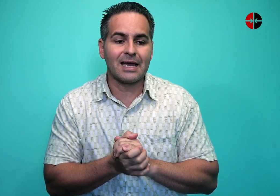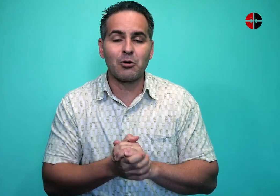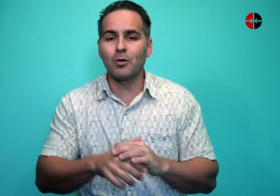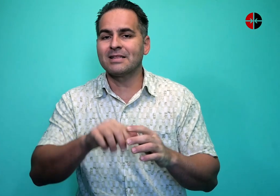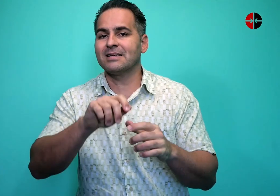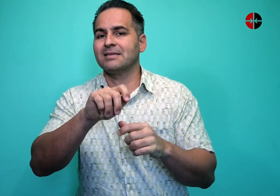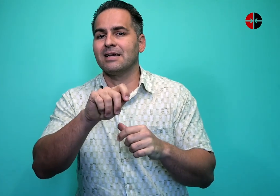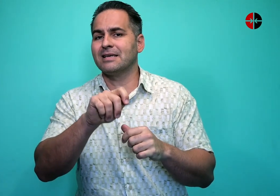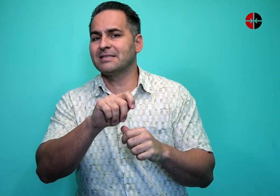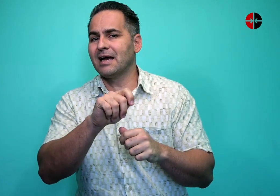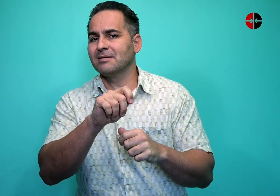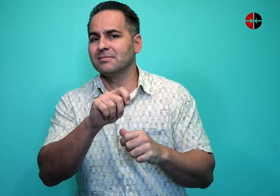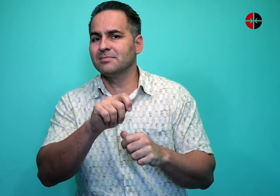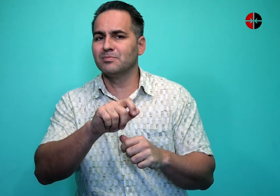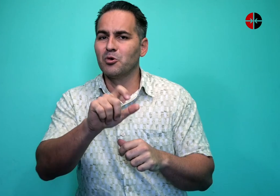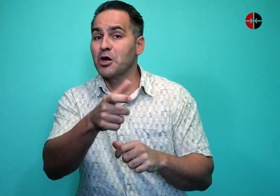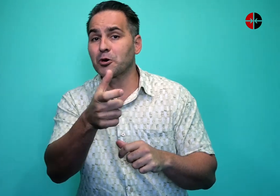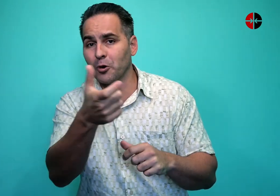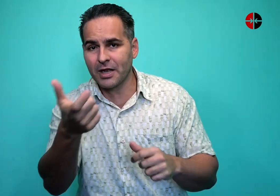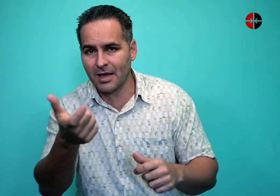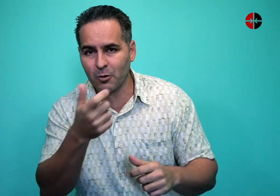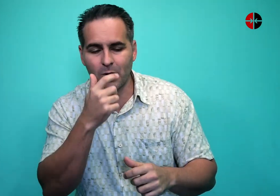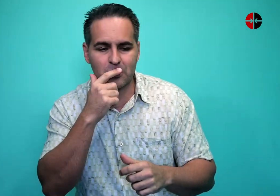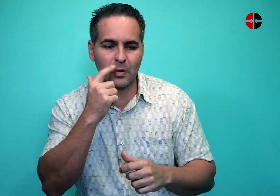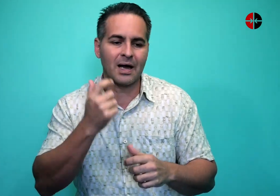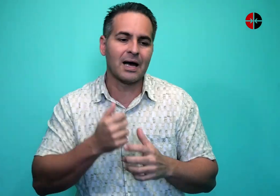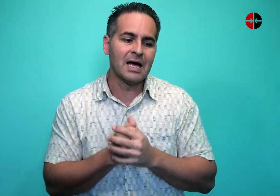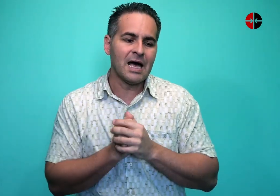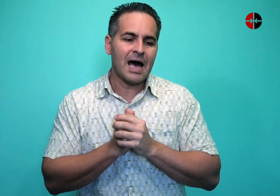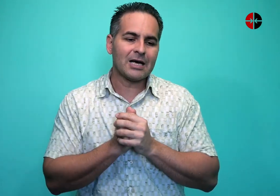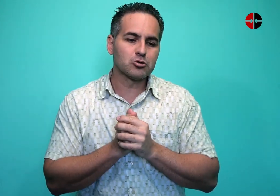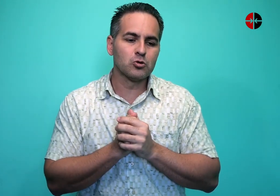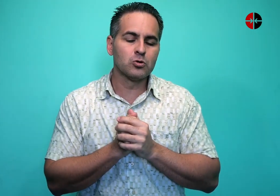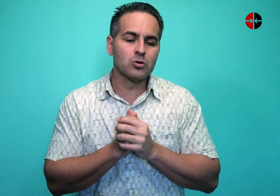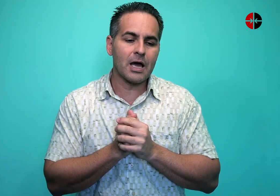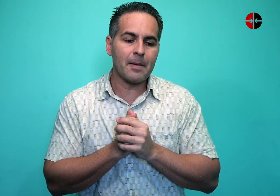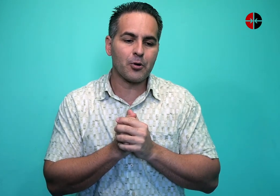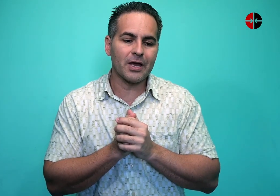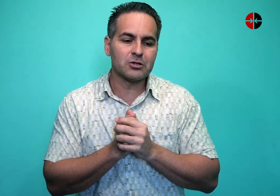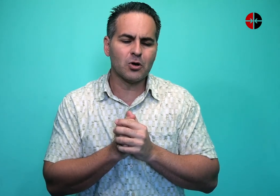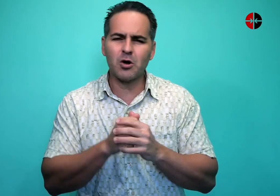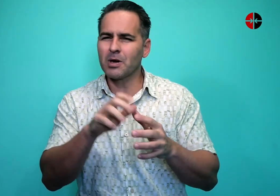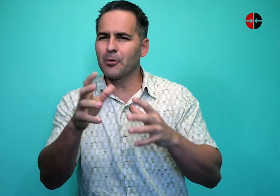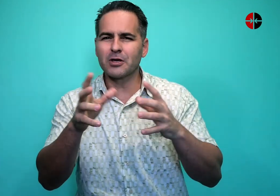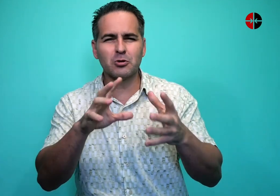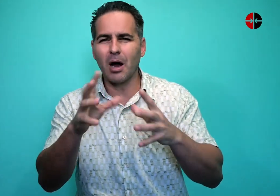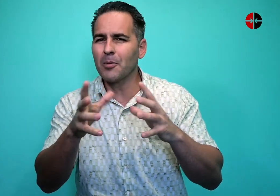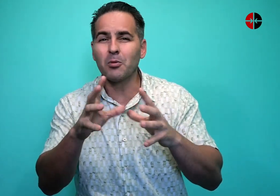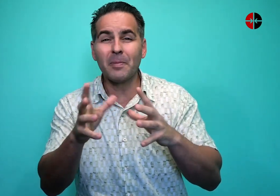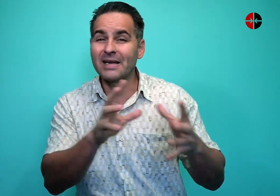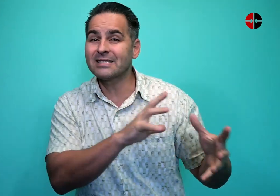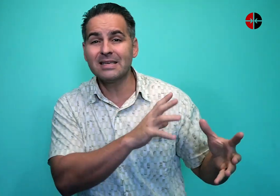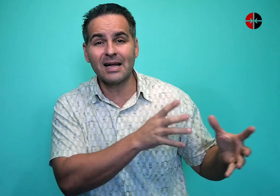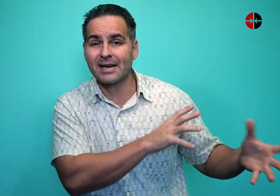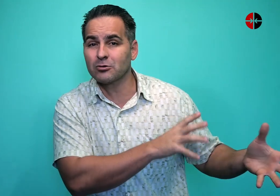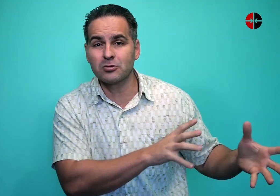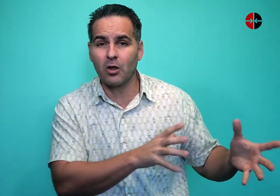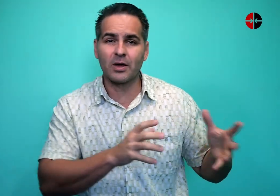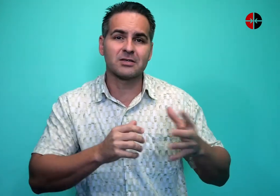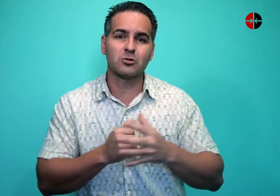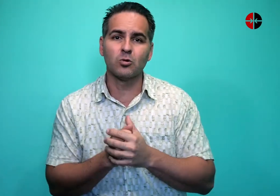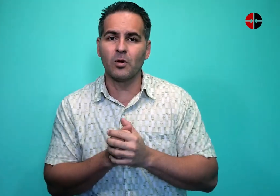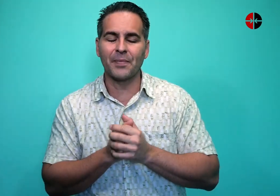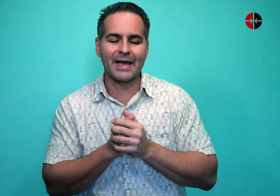las encuestas sean muy erróneas en cuanto a su proyección es una proyección más o menos muy parecida